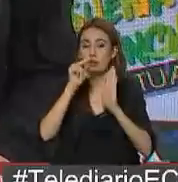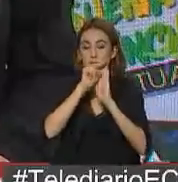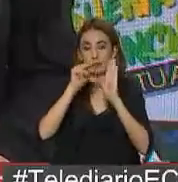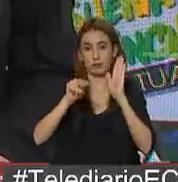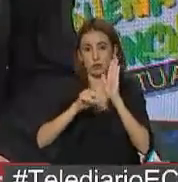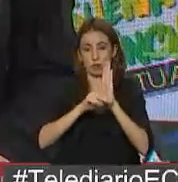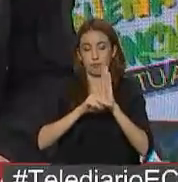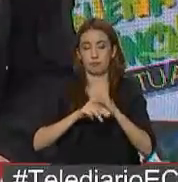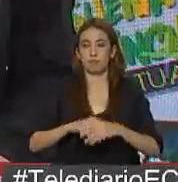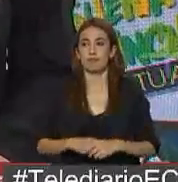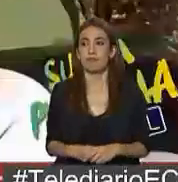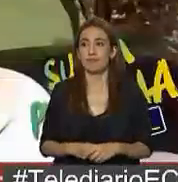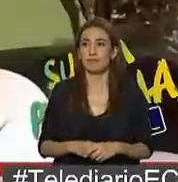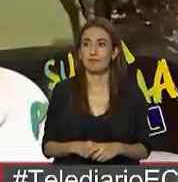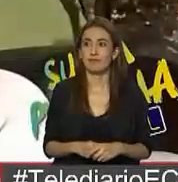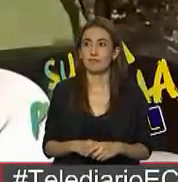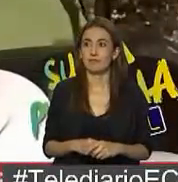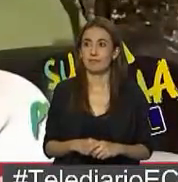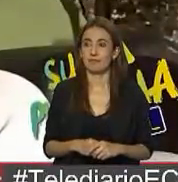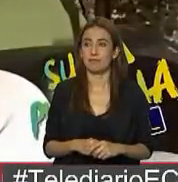del COVID-19.